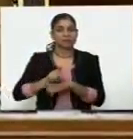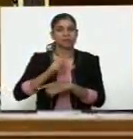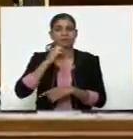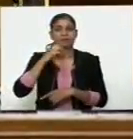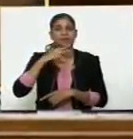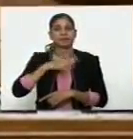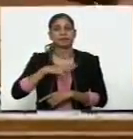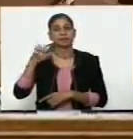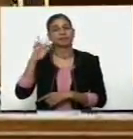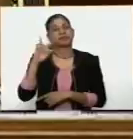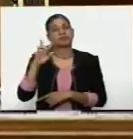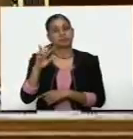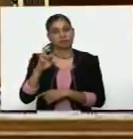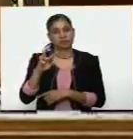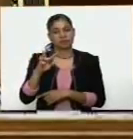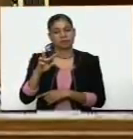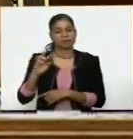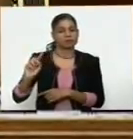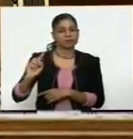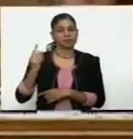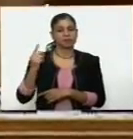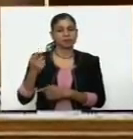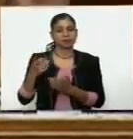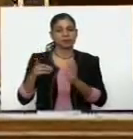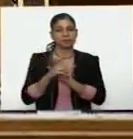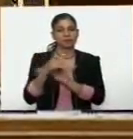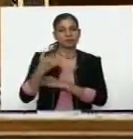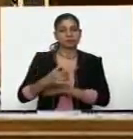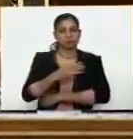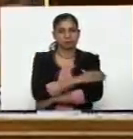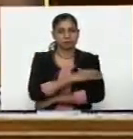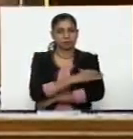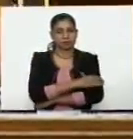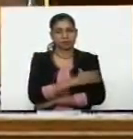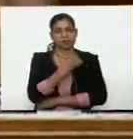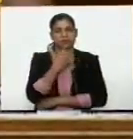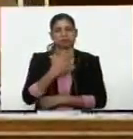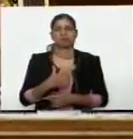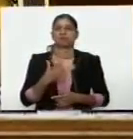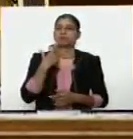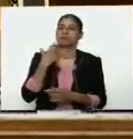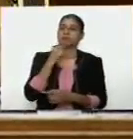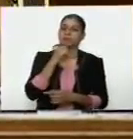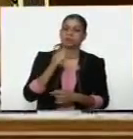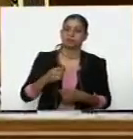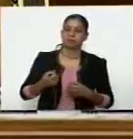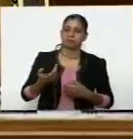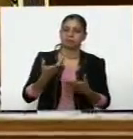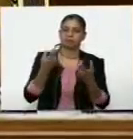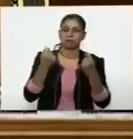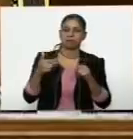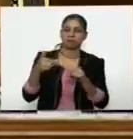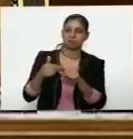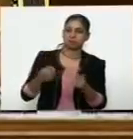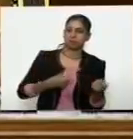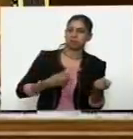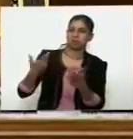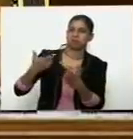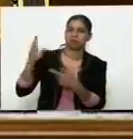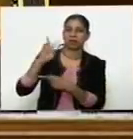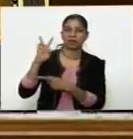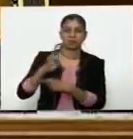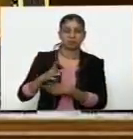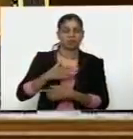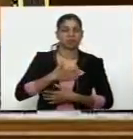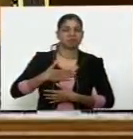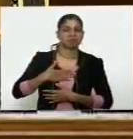y sobre todo en la historia donde la derecha venezolana ha marcado un expediente de entrega de los intereses nacionales, ha